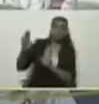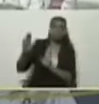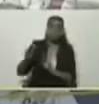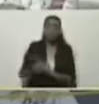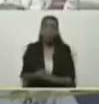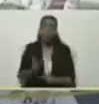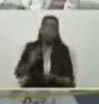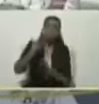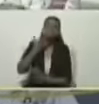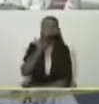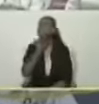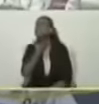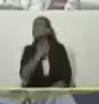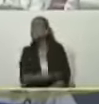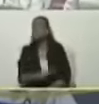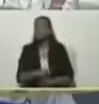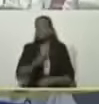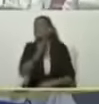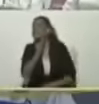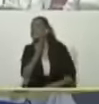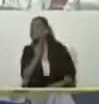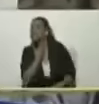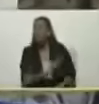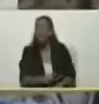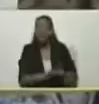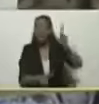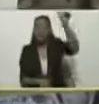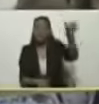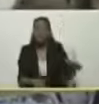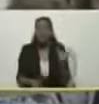Ellos desprecian a la mujer,